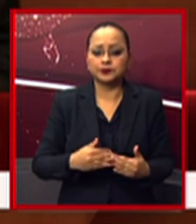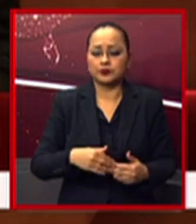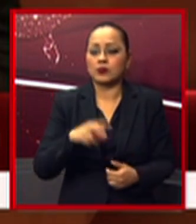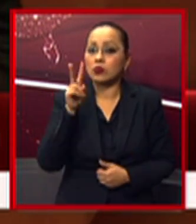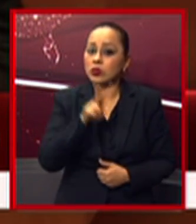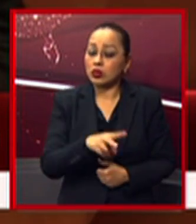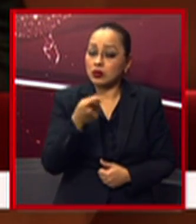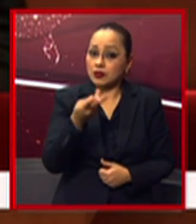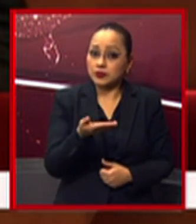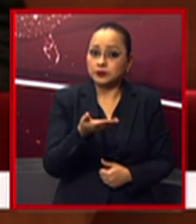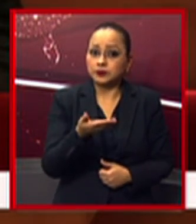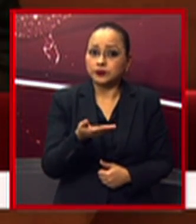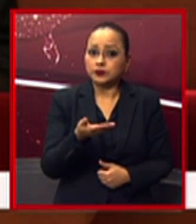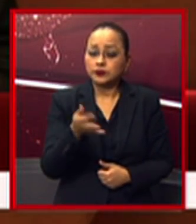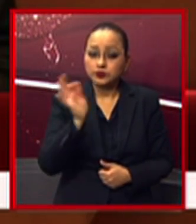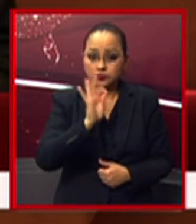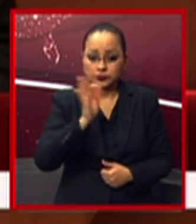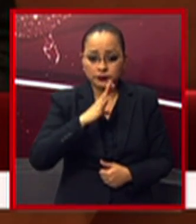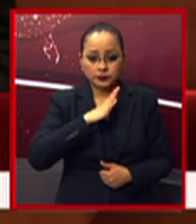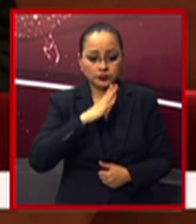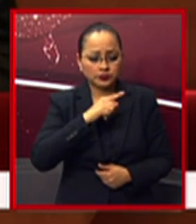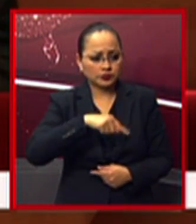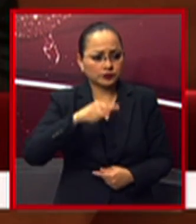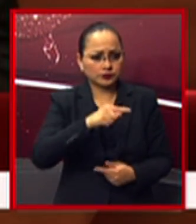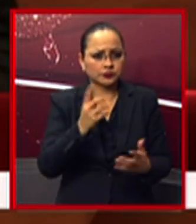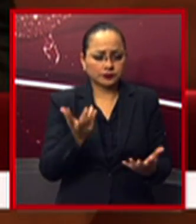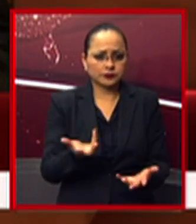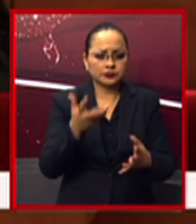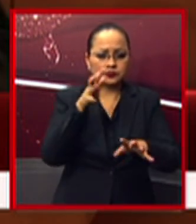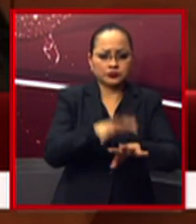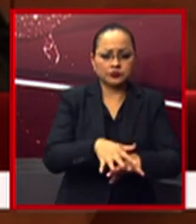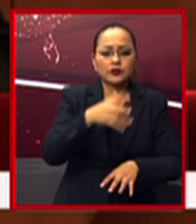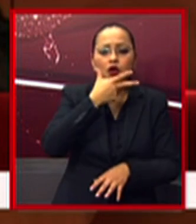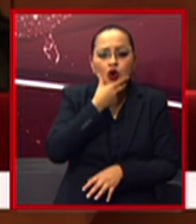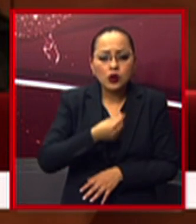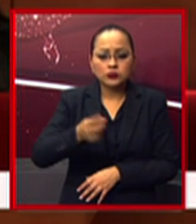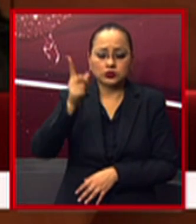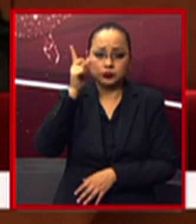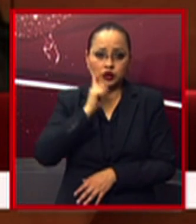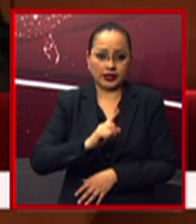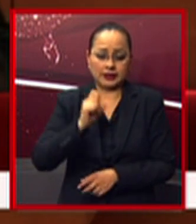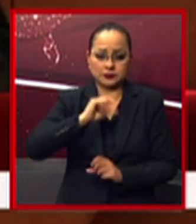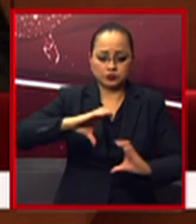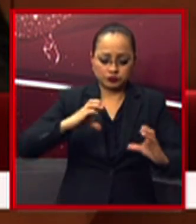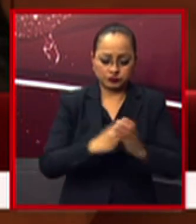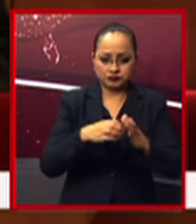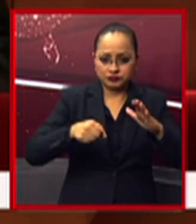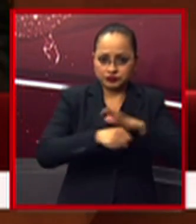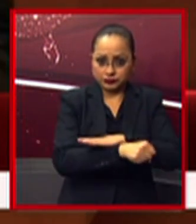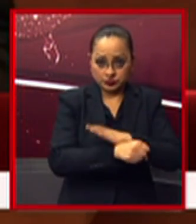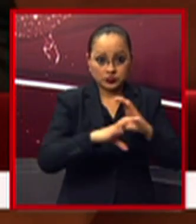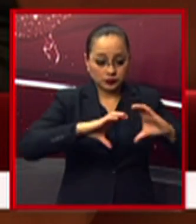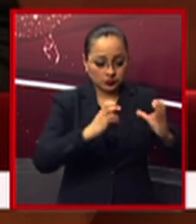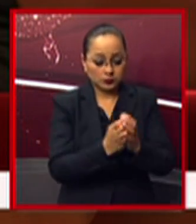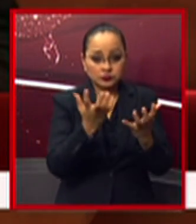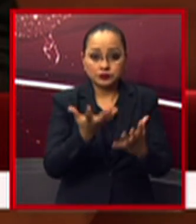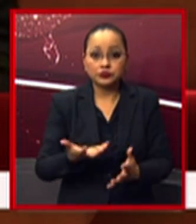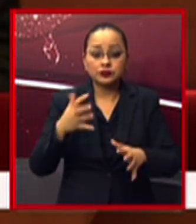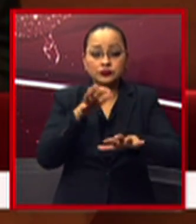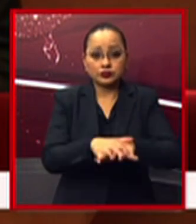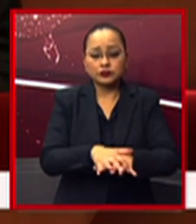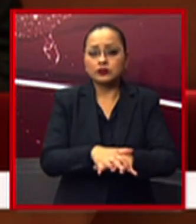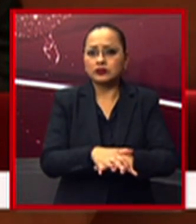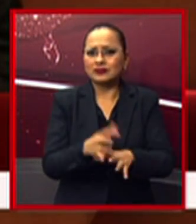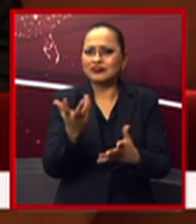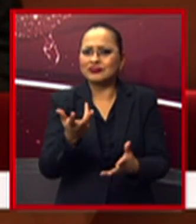excepción, cuando se han encontrado mezclados hombres y mujeres en condición de internamiento, por lo general